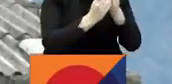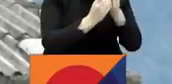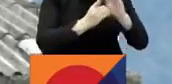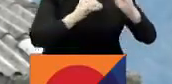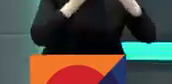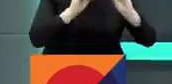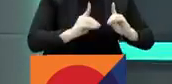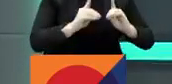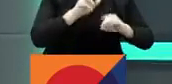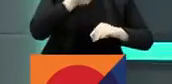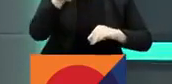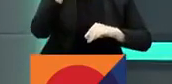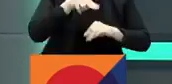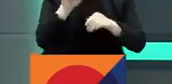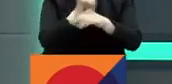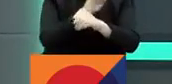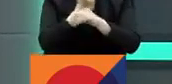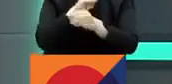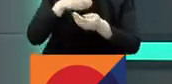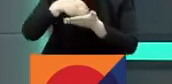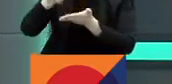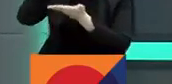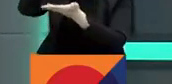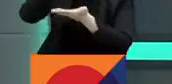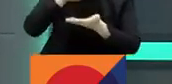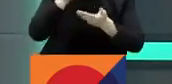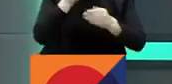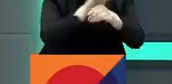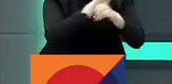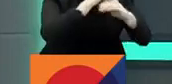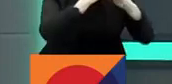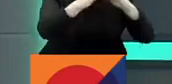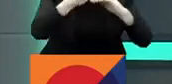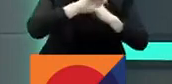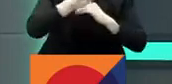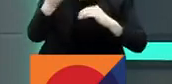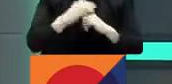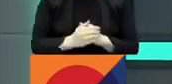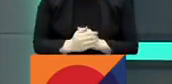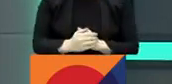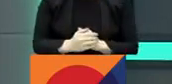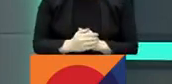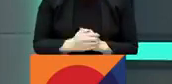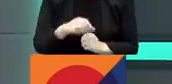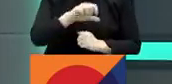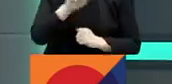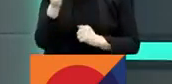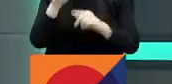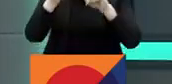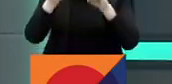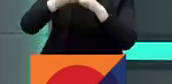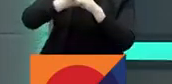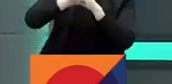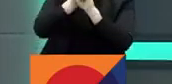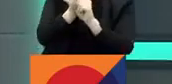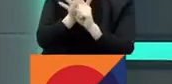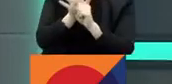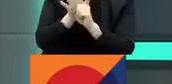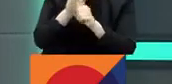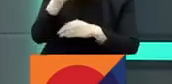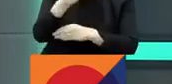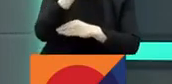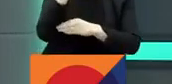en Colombia. Y a las 7:09 cambiamos de tema y hablamos de COVID-19 porque autoridades sanitarias en